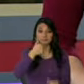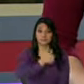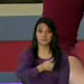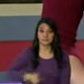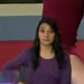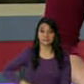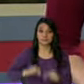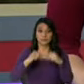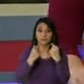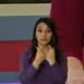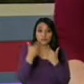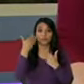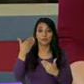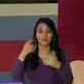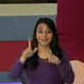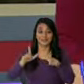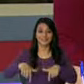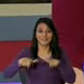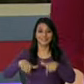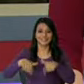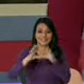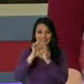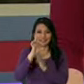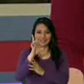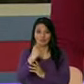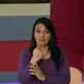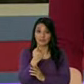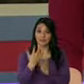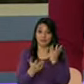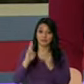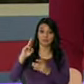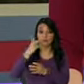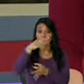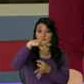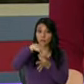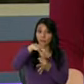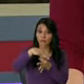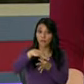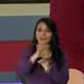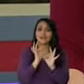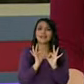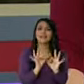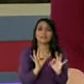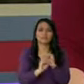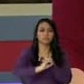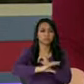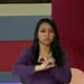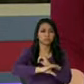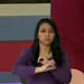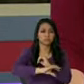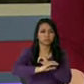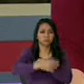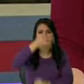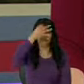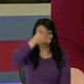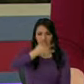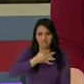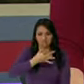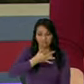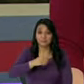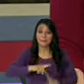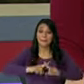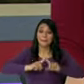el movimiento Alianza País, Lenín Moreno, aseguró que de haber segunda vuelta se preparan para seguir con una campaña decente. No